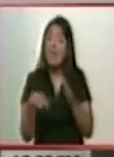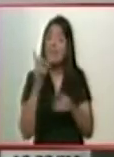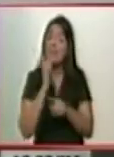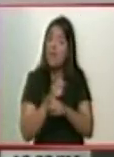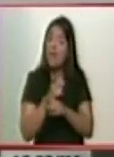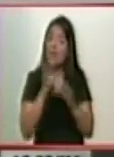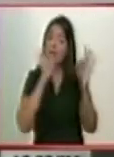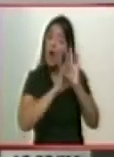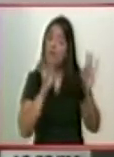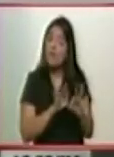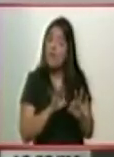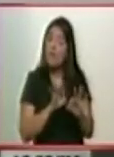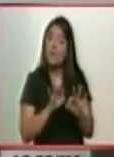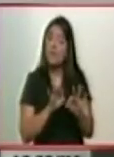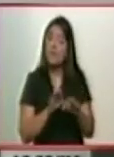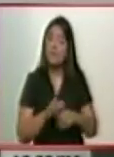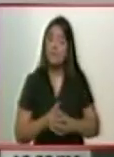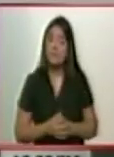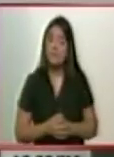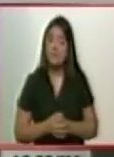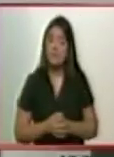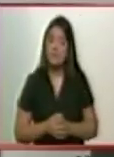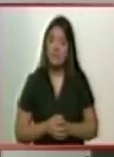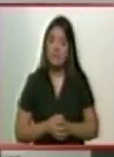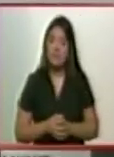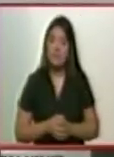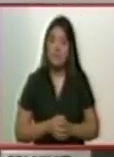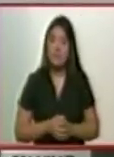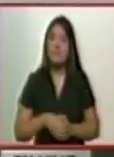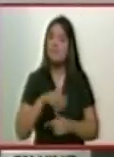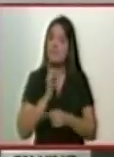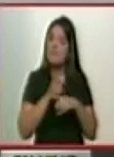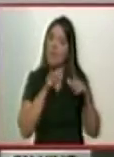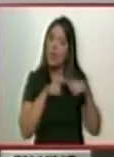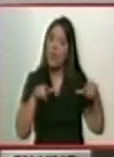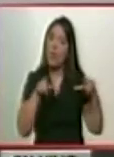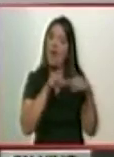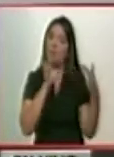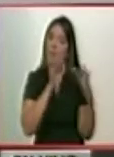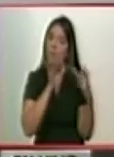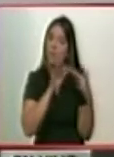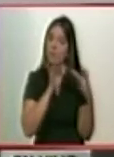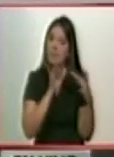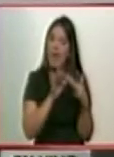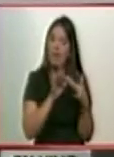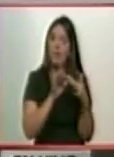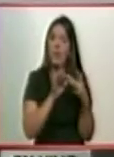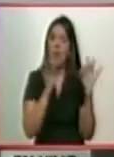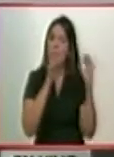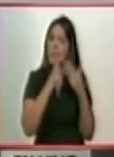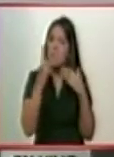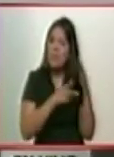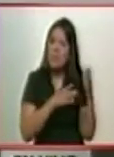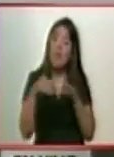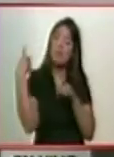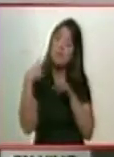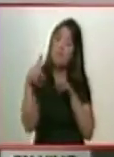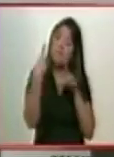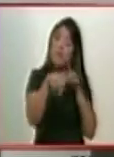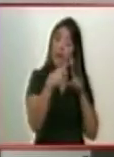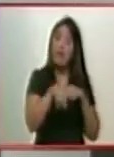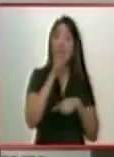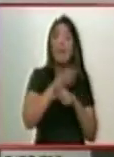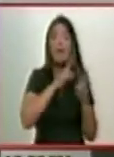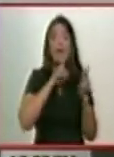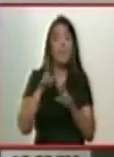de alguna forma de una configuración alterno tiene que tener espacios de red tiene que tener configuraciones distintas y tiene que responder